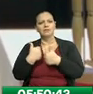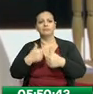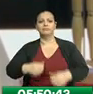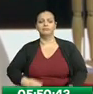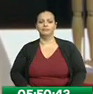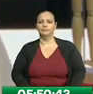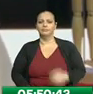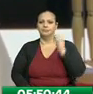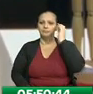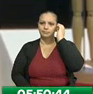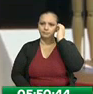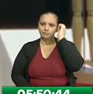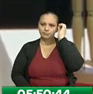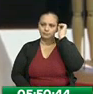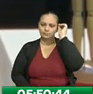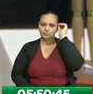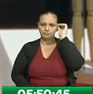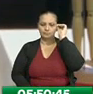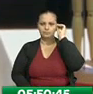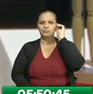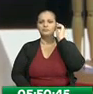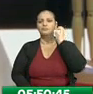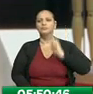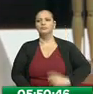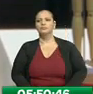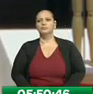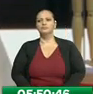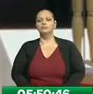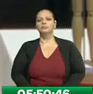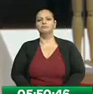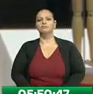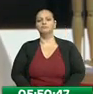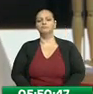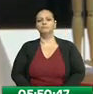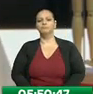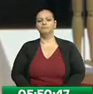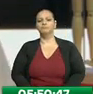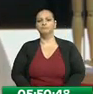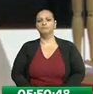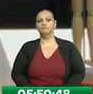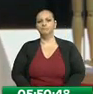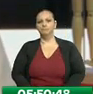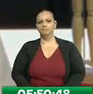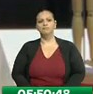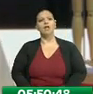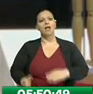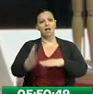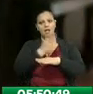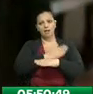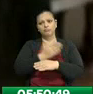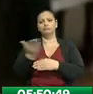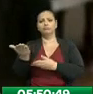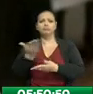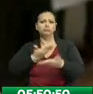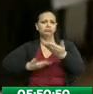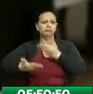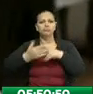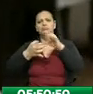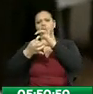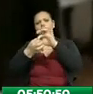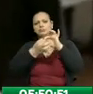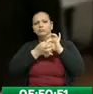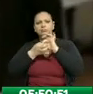poder continuar desde los espacios de trabajo en los que pudimos compartir y vamos a seguir de alguna